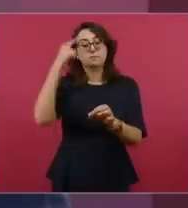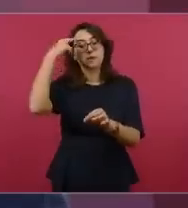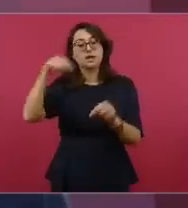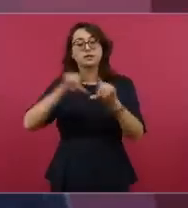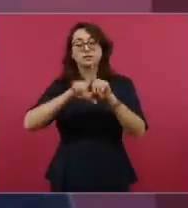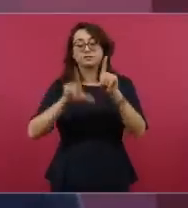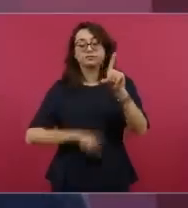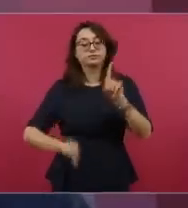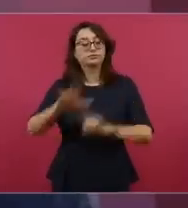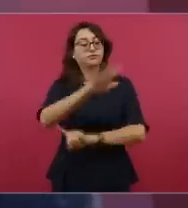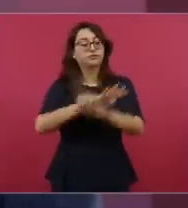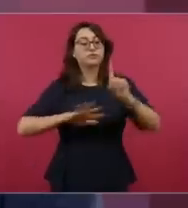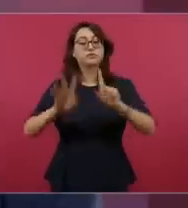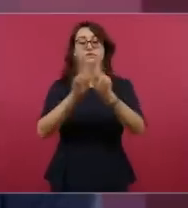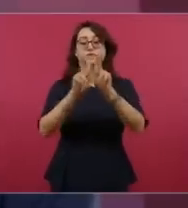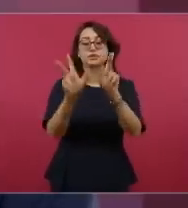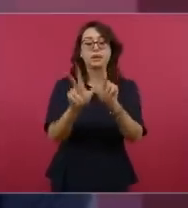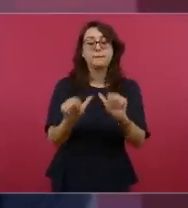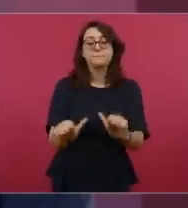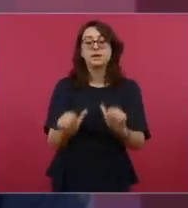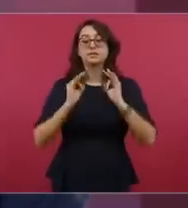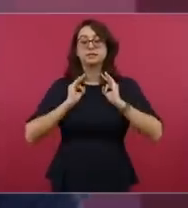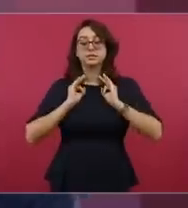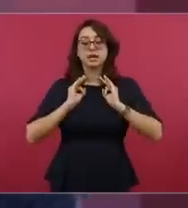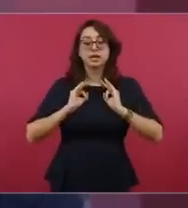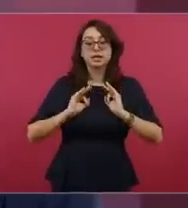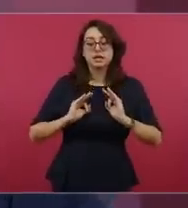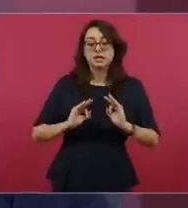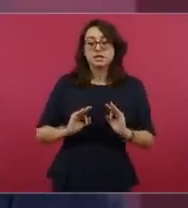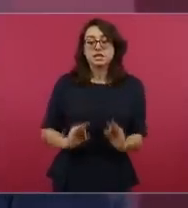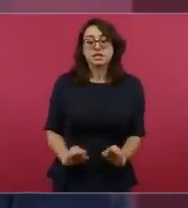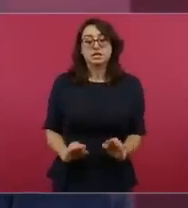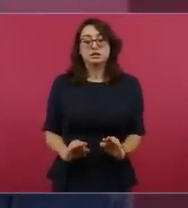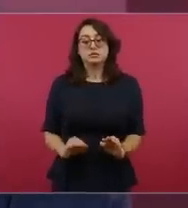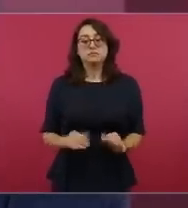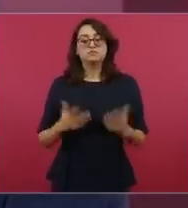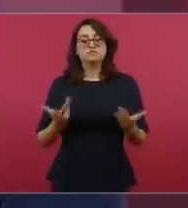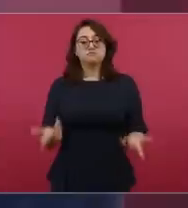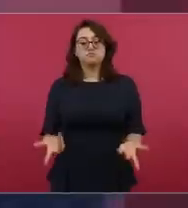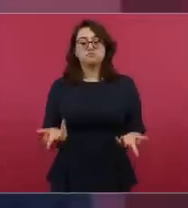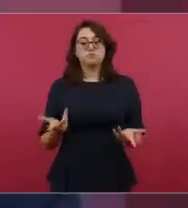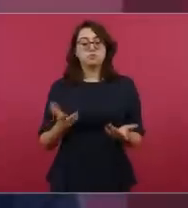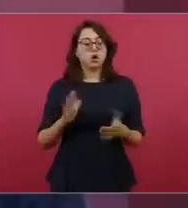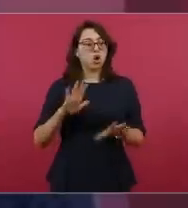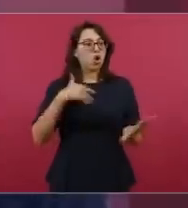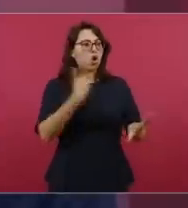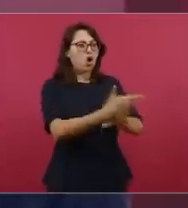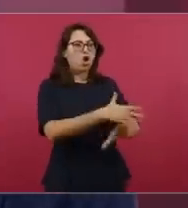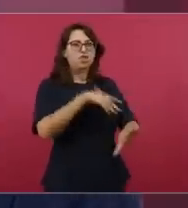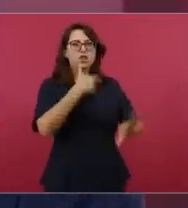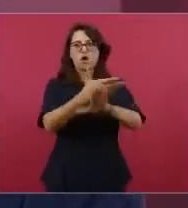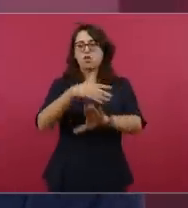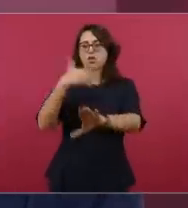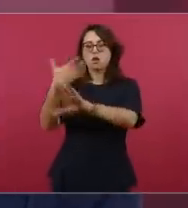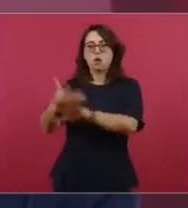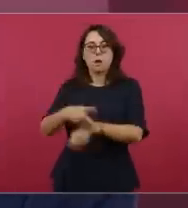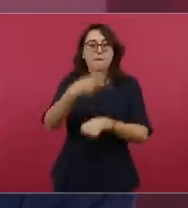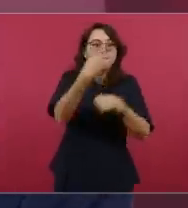y que no haya ninguna agresión a nadie